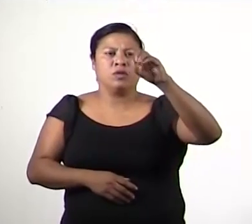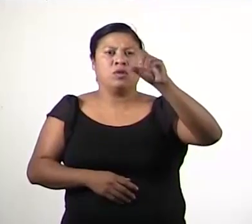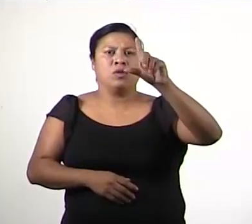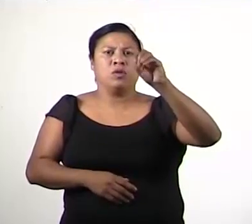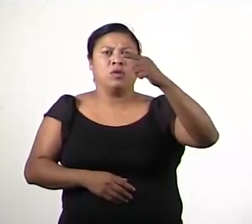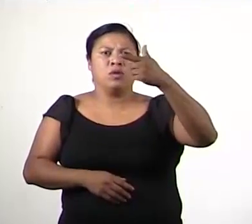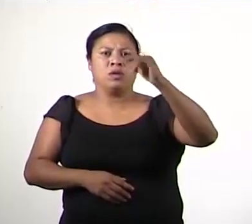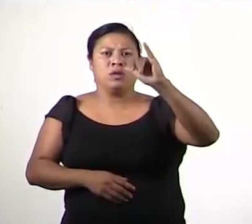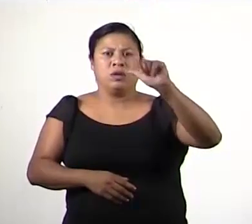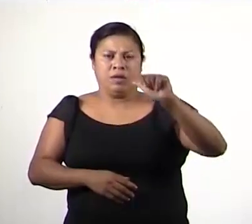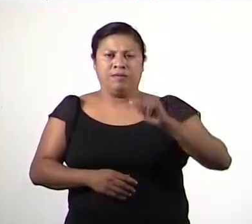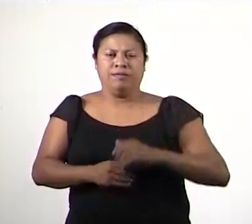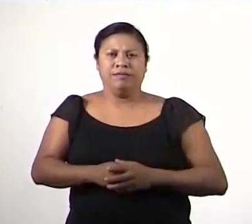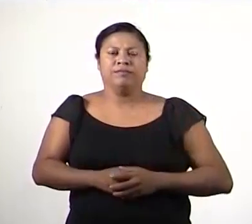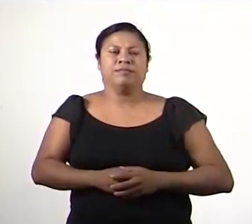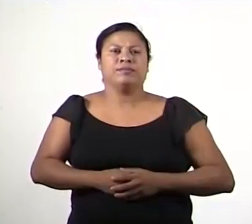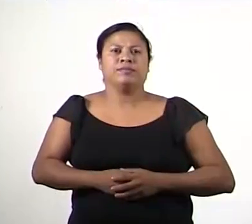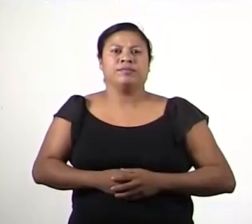cronología